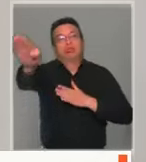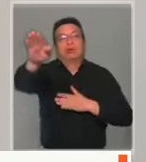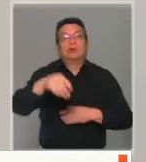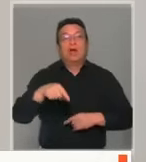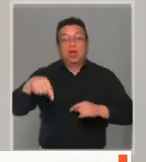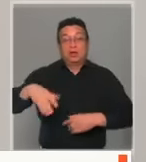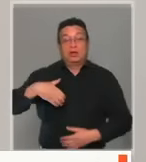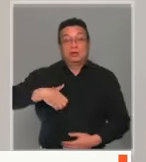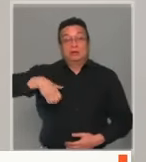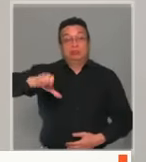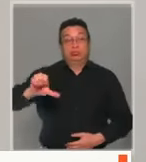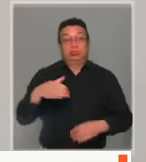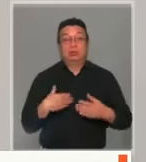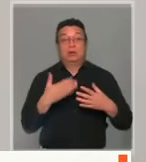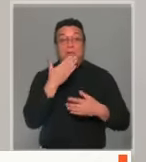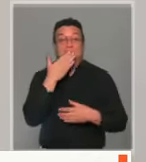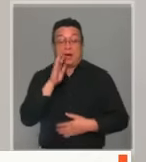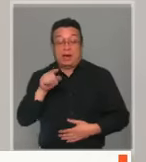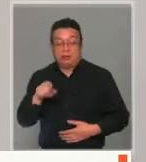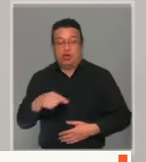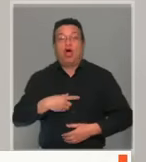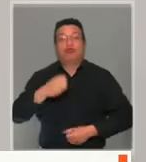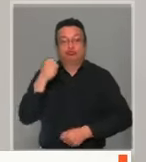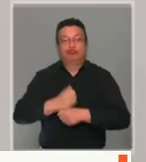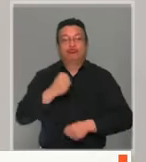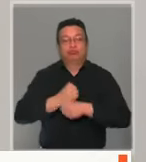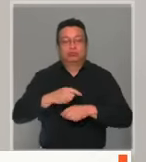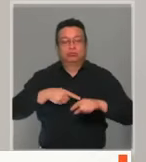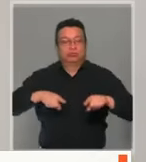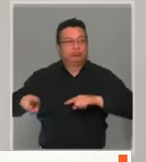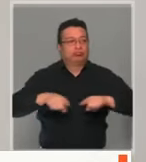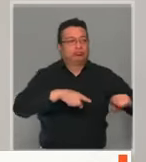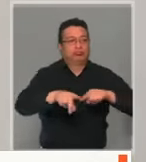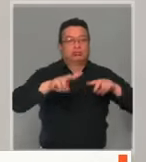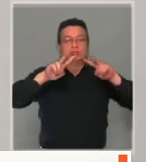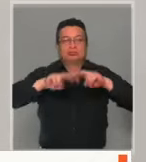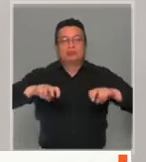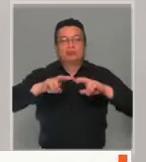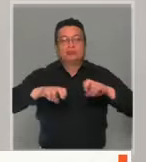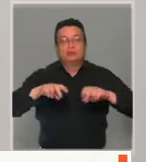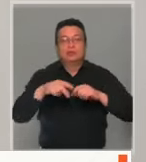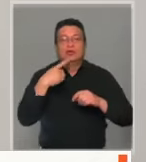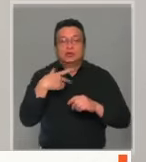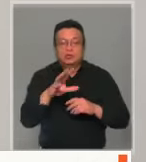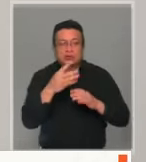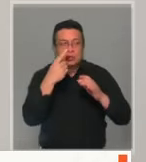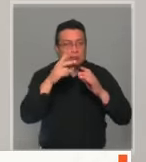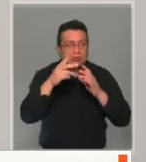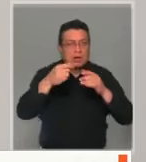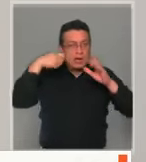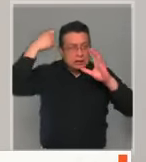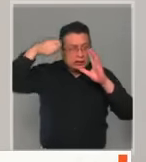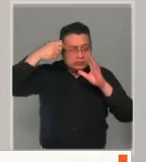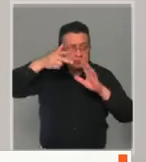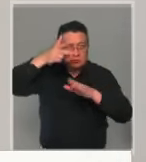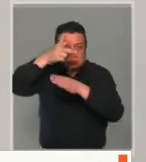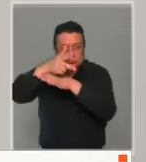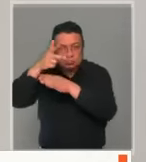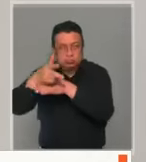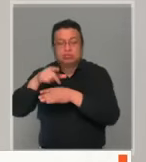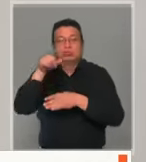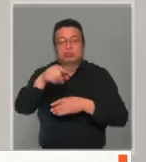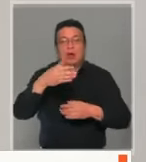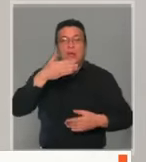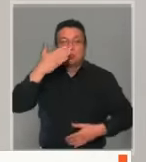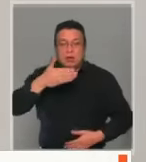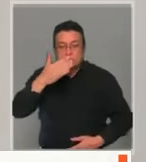esta brigada especializada se encuentran desarrollando diligencias investigativas, tales como análisis de pórticos, de cámaras de seguridad, toma de